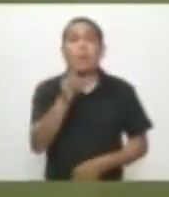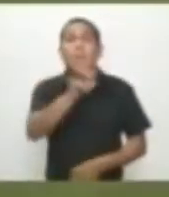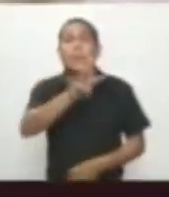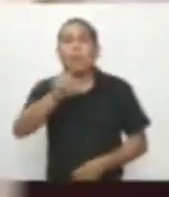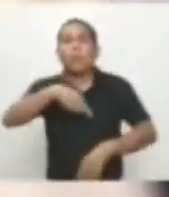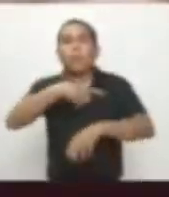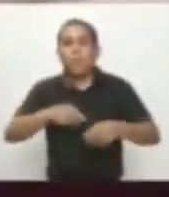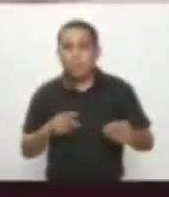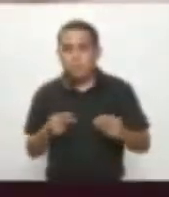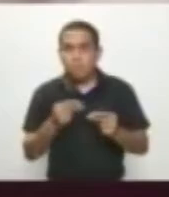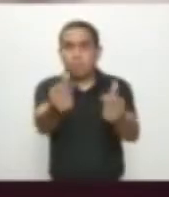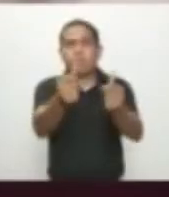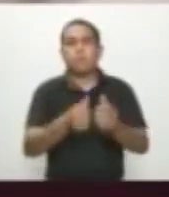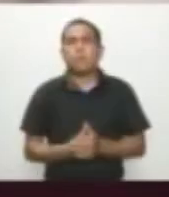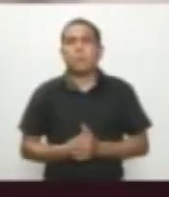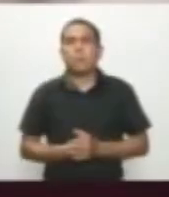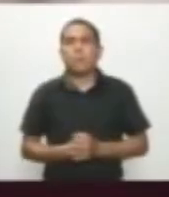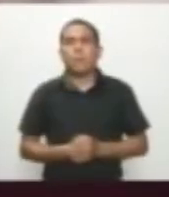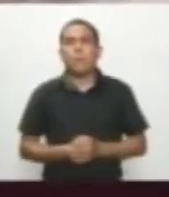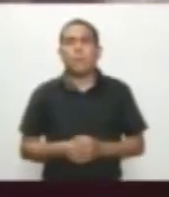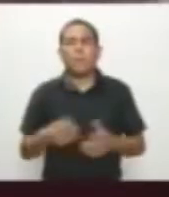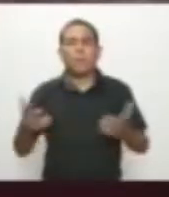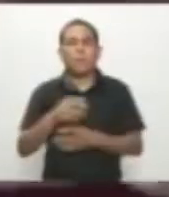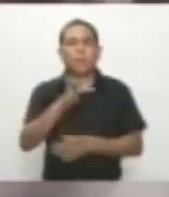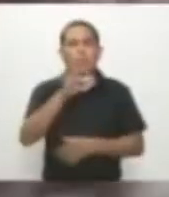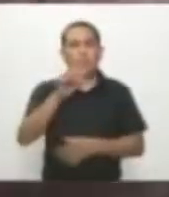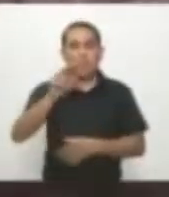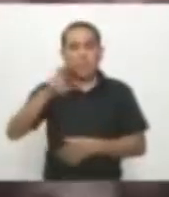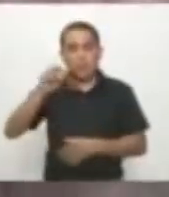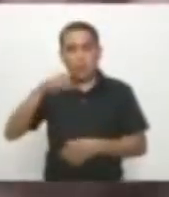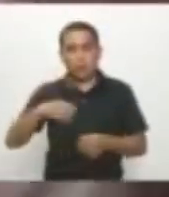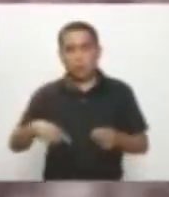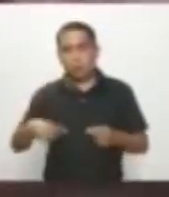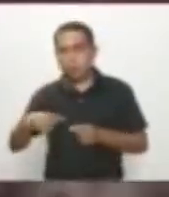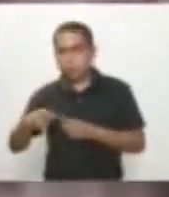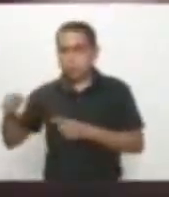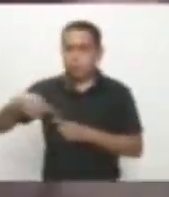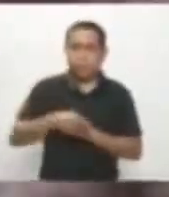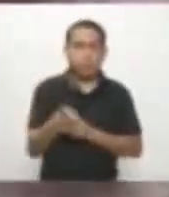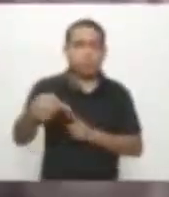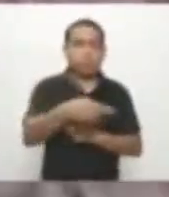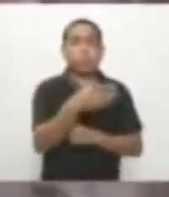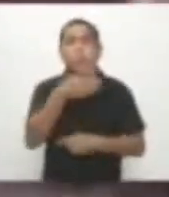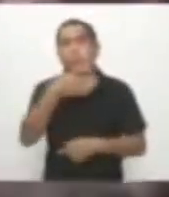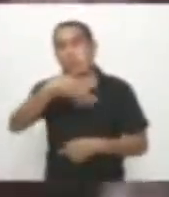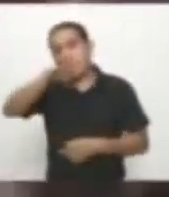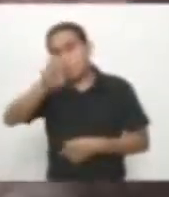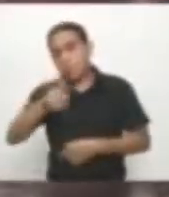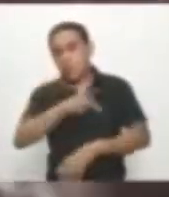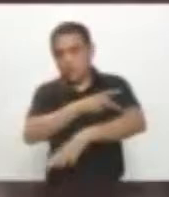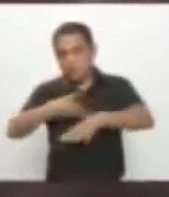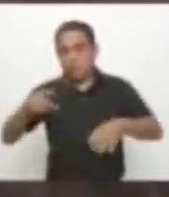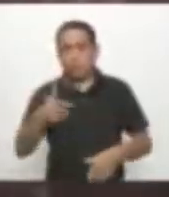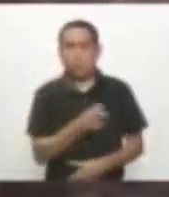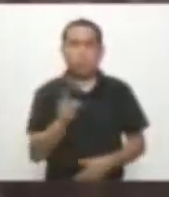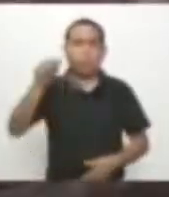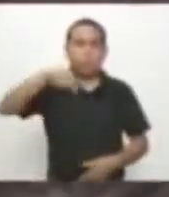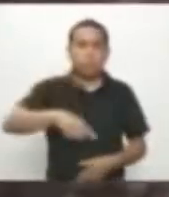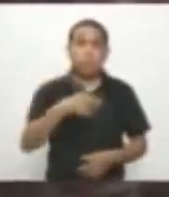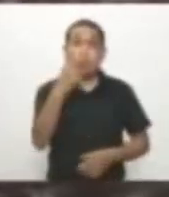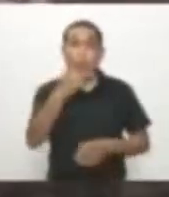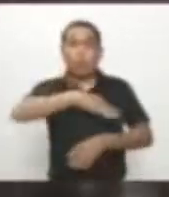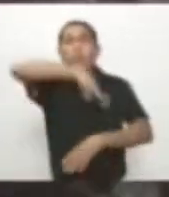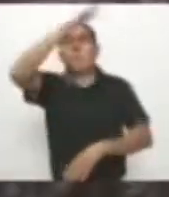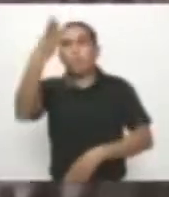rosa. La etapa de mañana irá de Tirano a Canacei en un recorrido de 219 kilómetros. Tendrá dos premios de montaña